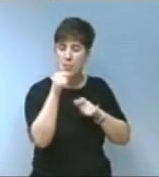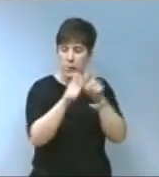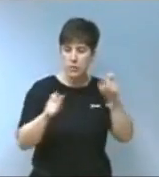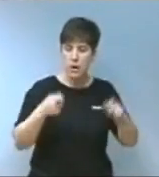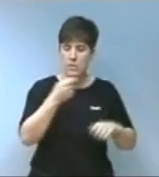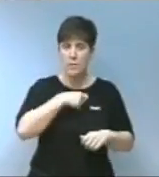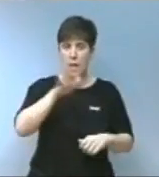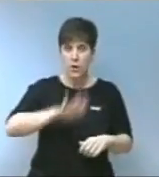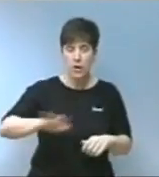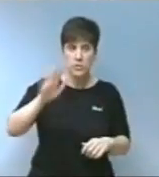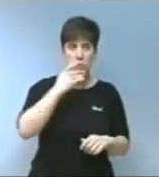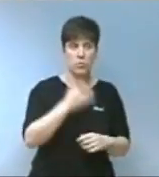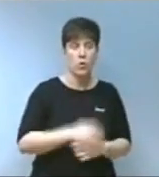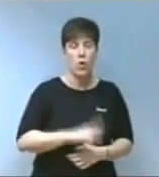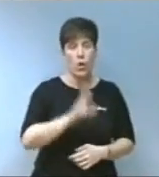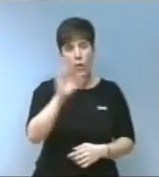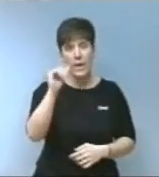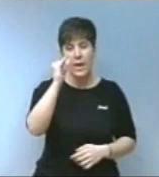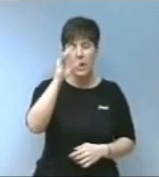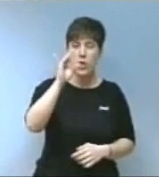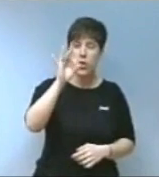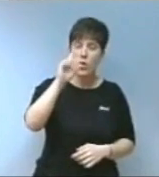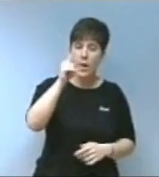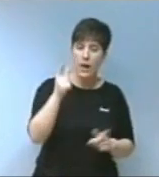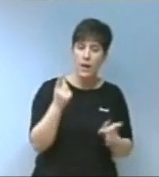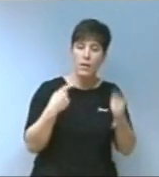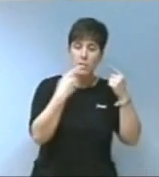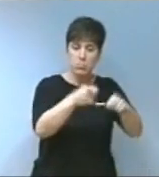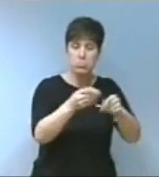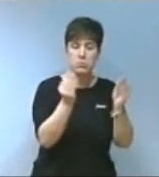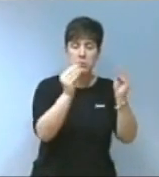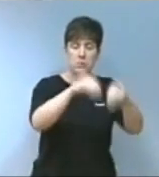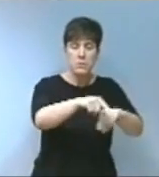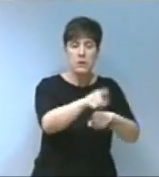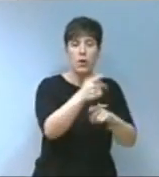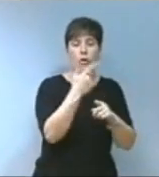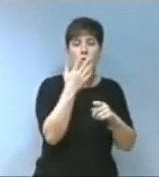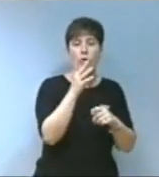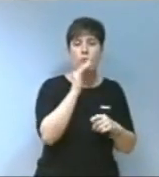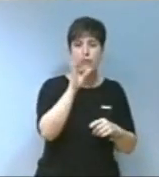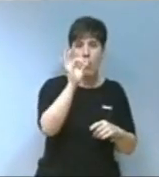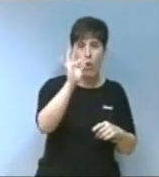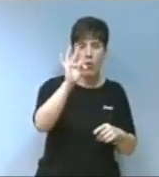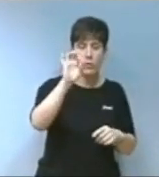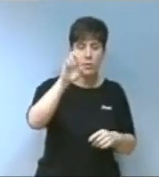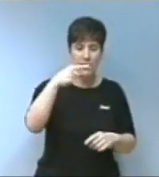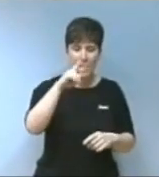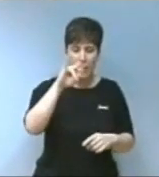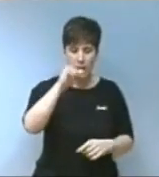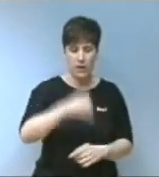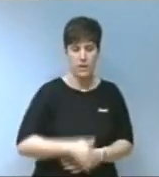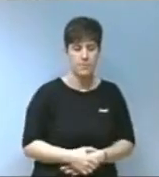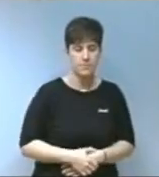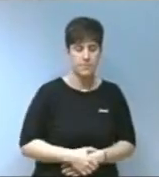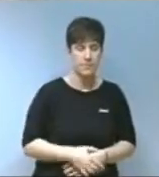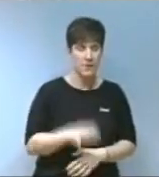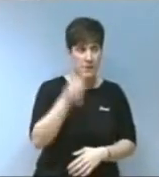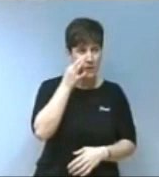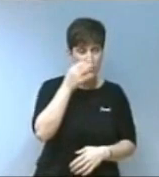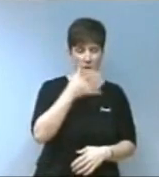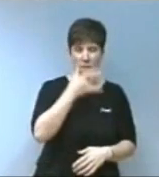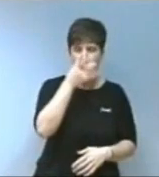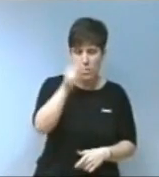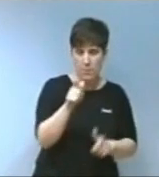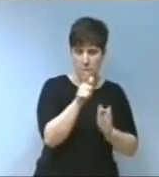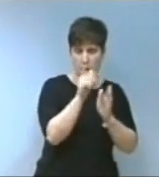el de Idoia Mendía, que se va de pinchos con Otegi. Es una desgracia para los valencianos que usted pertenezca tan orgullosamente al segundo,